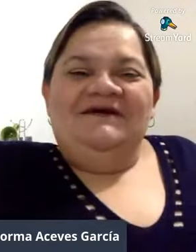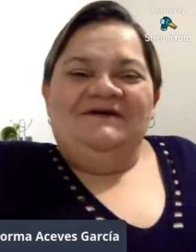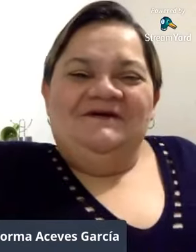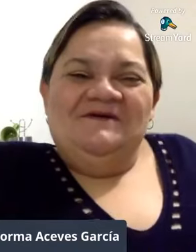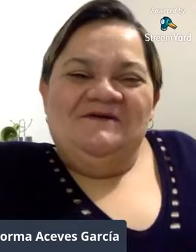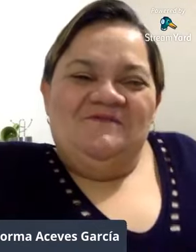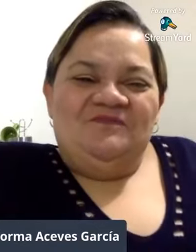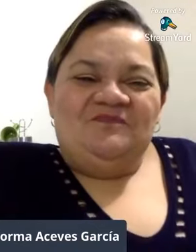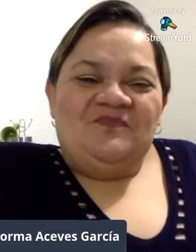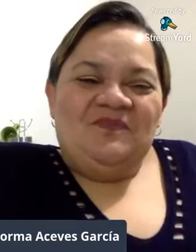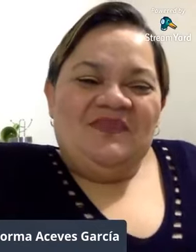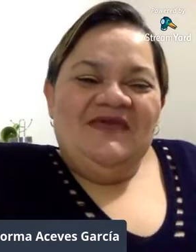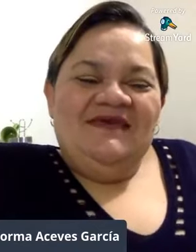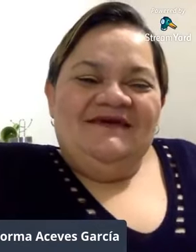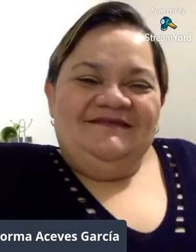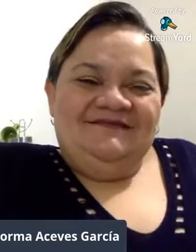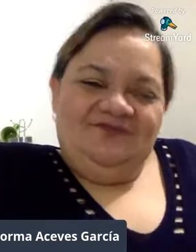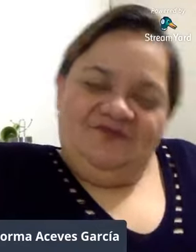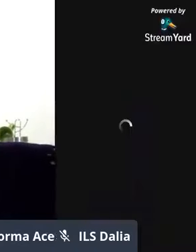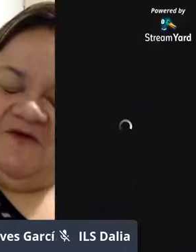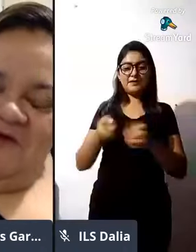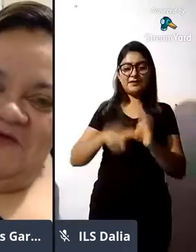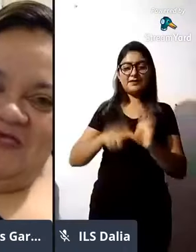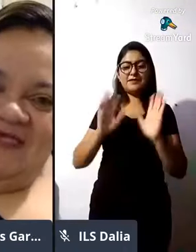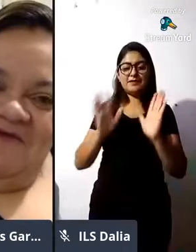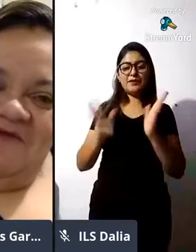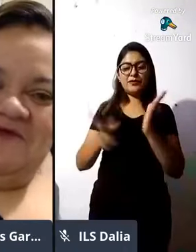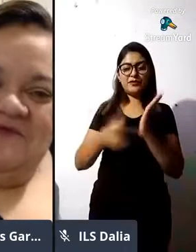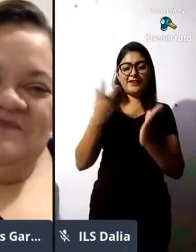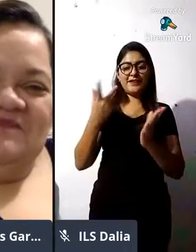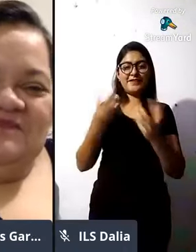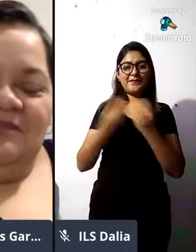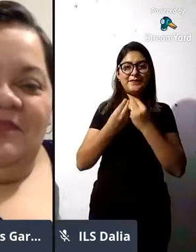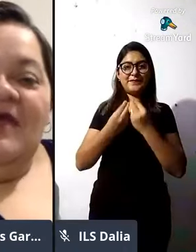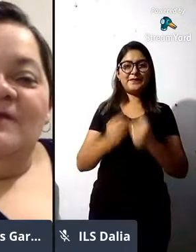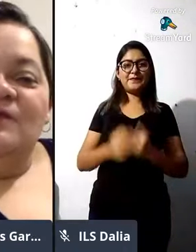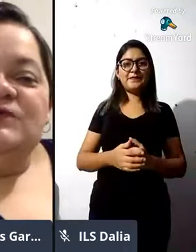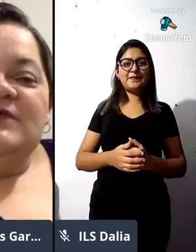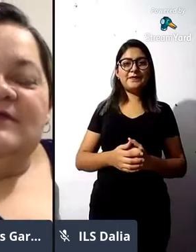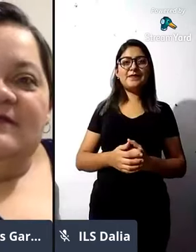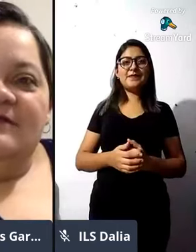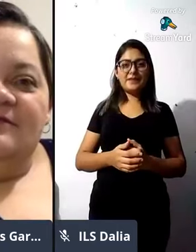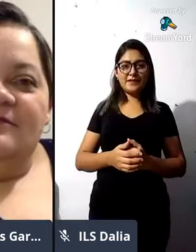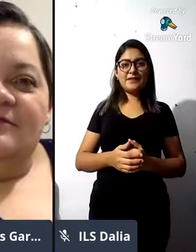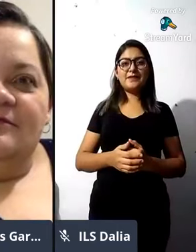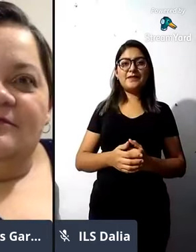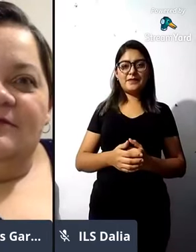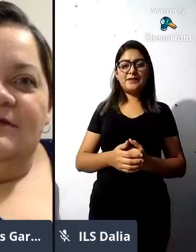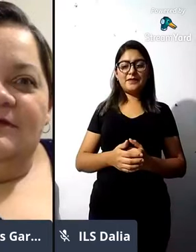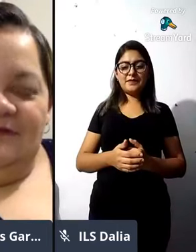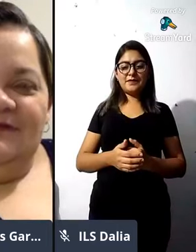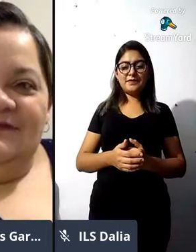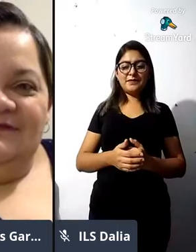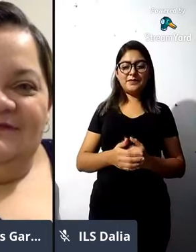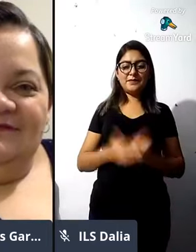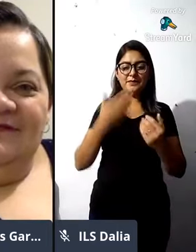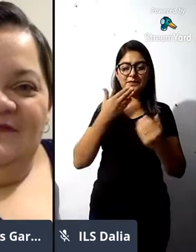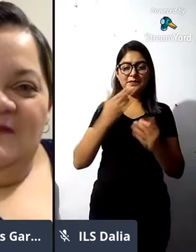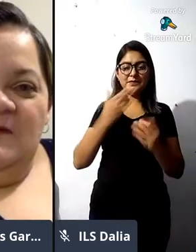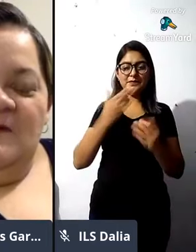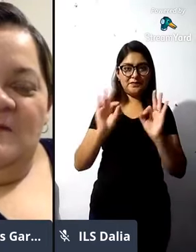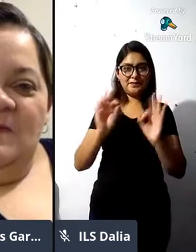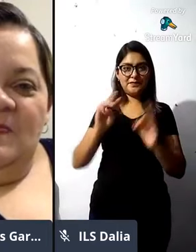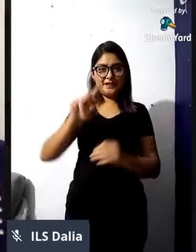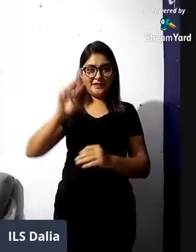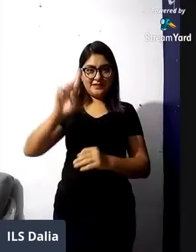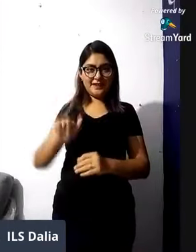ya regresó con nosotras y nosotros. Bien, maestra. Ahora sí, regresamos al uso de la voz,